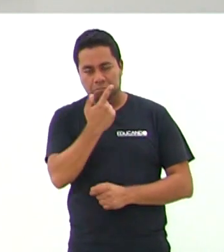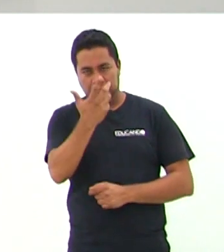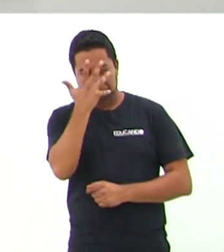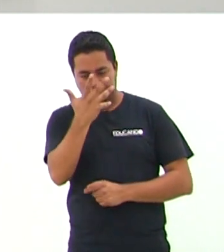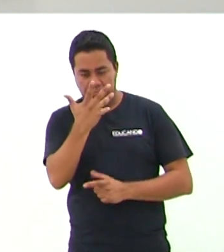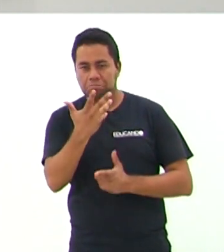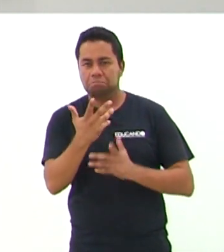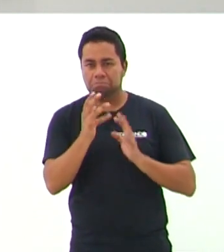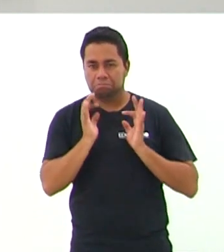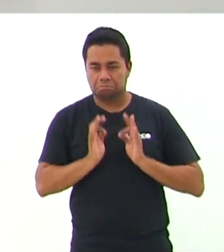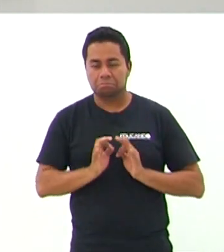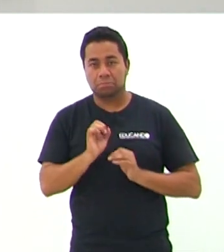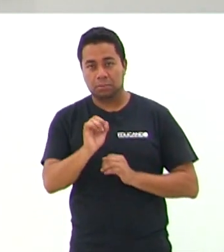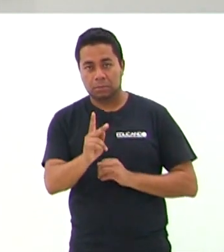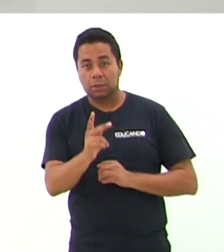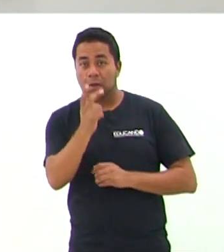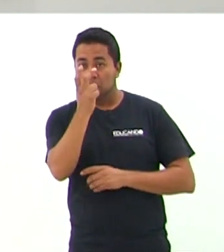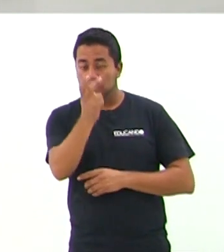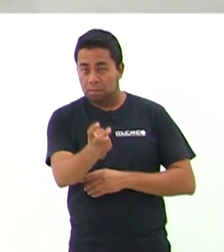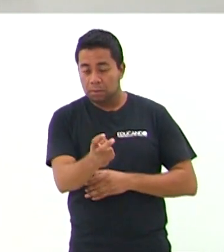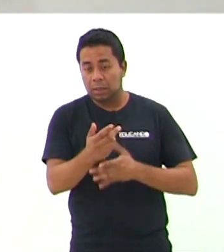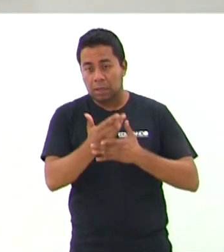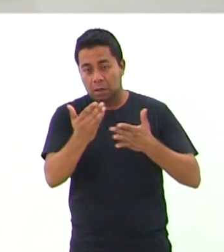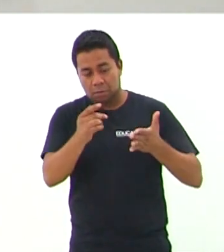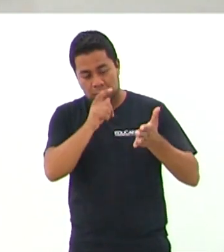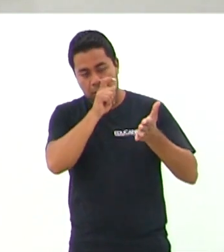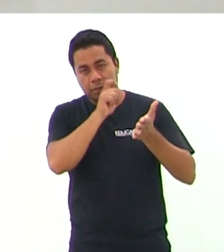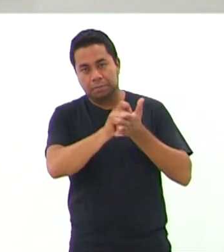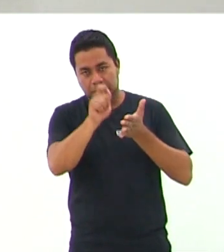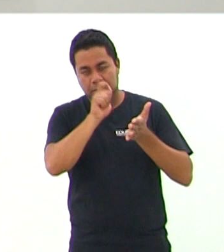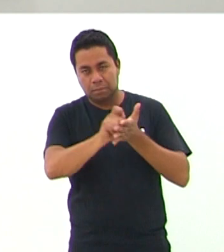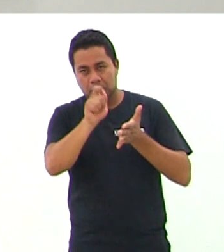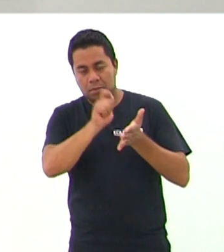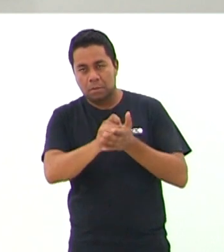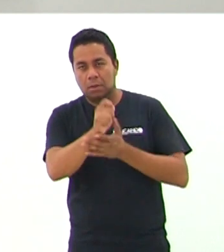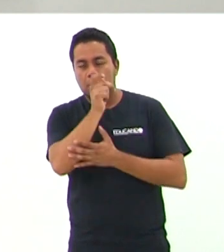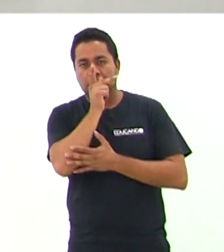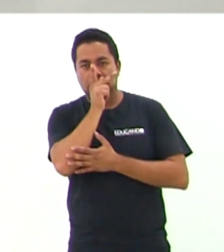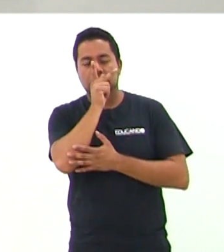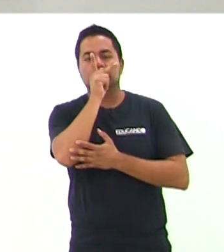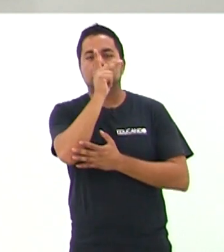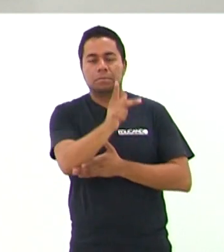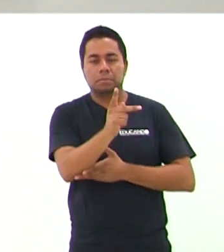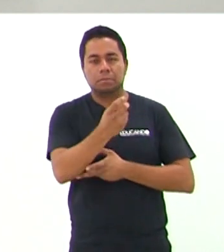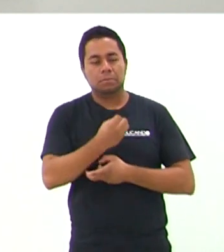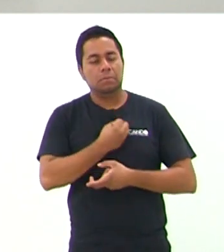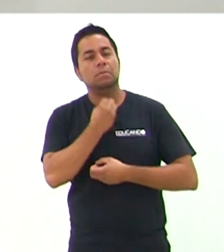tranquilidad. Bien, por lo tanto, vamos a anotar